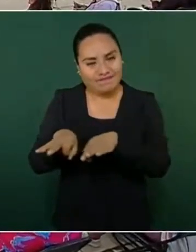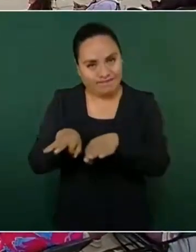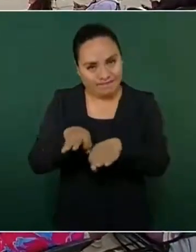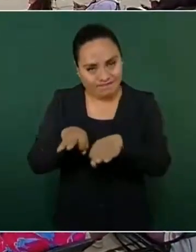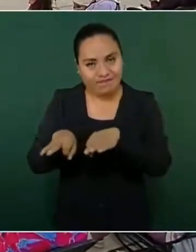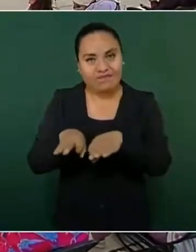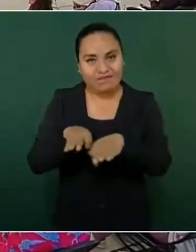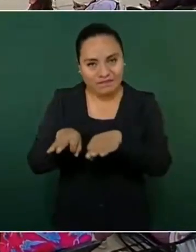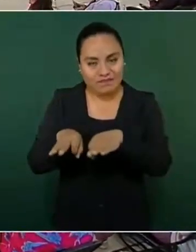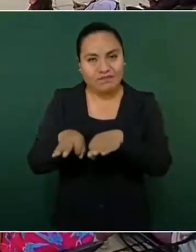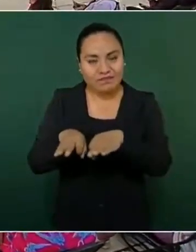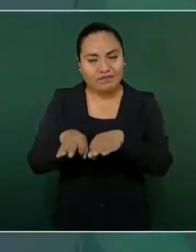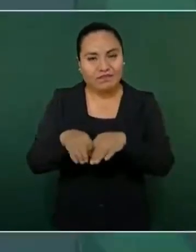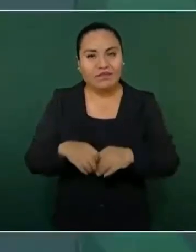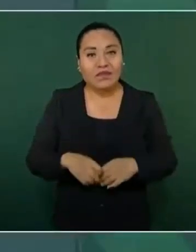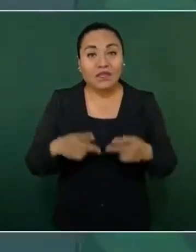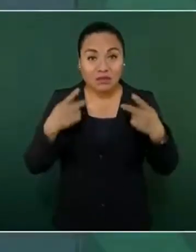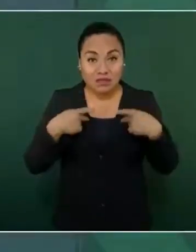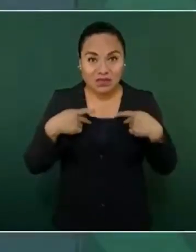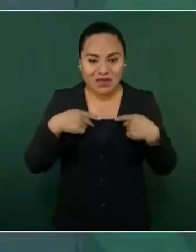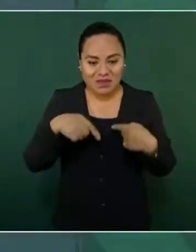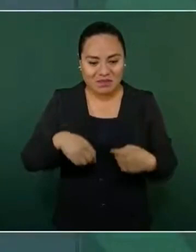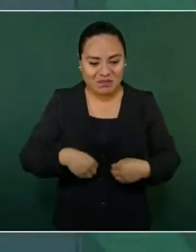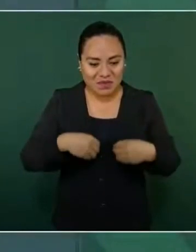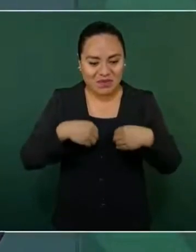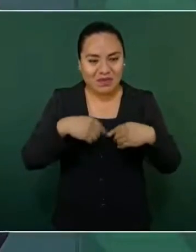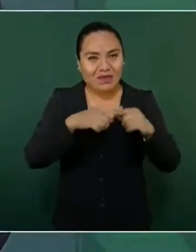Porque los mexicanos